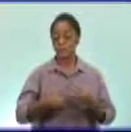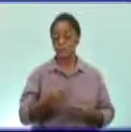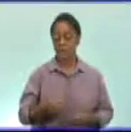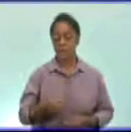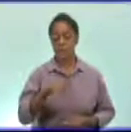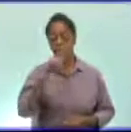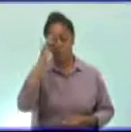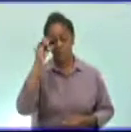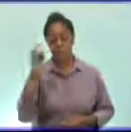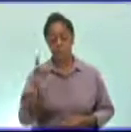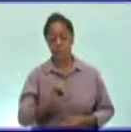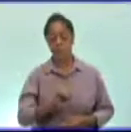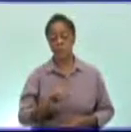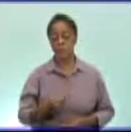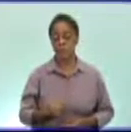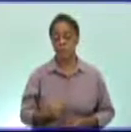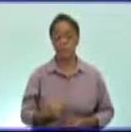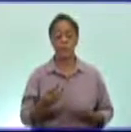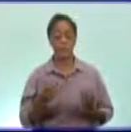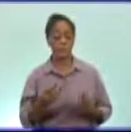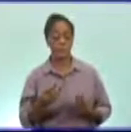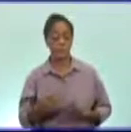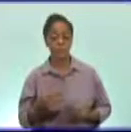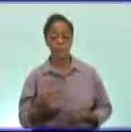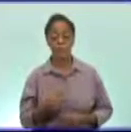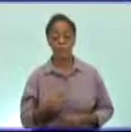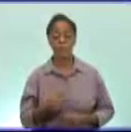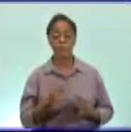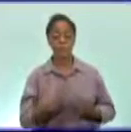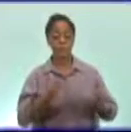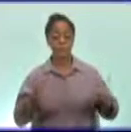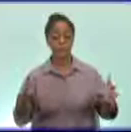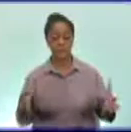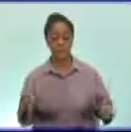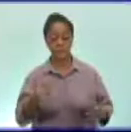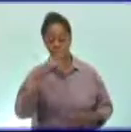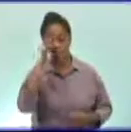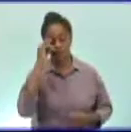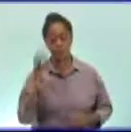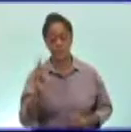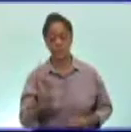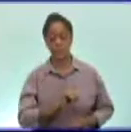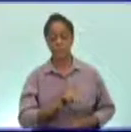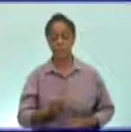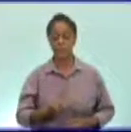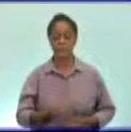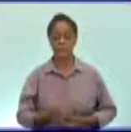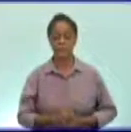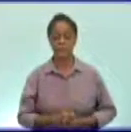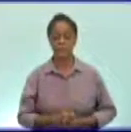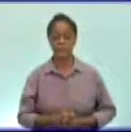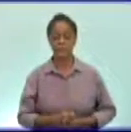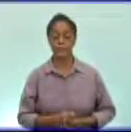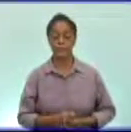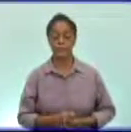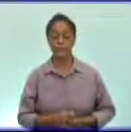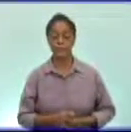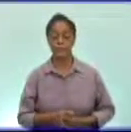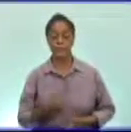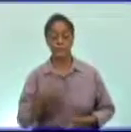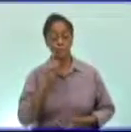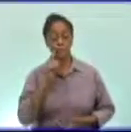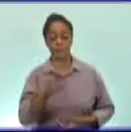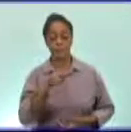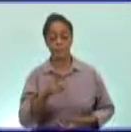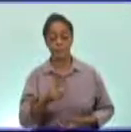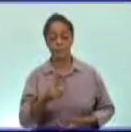no? La mayoría son macroscópicos. ¿Sí o no? La imagen que van a